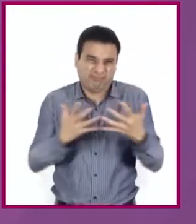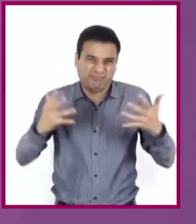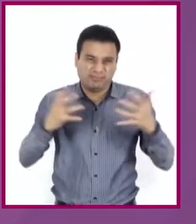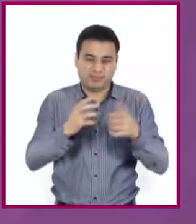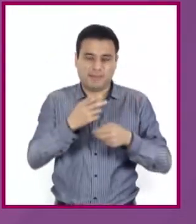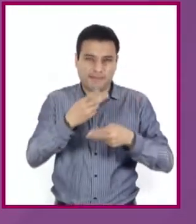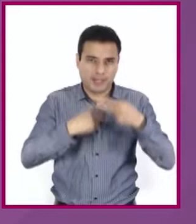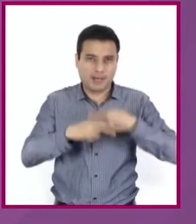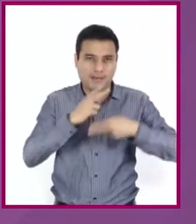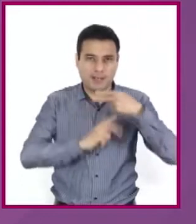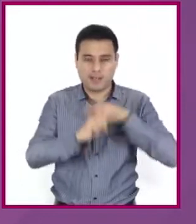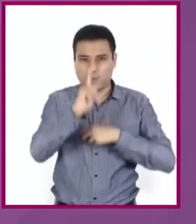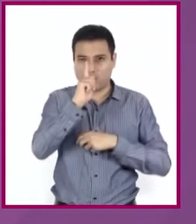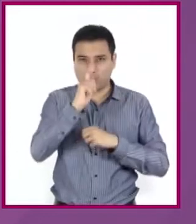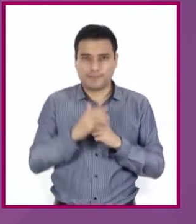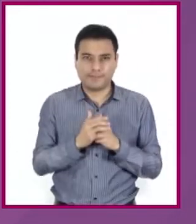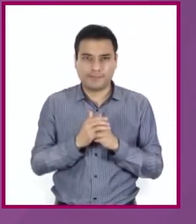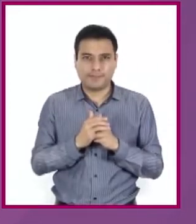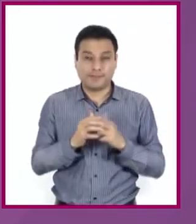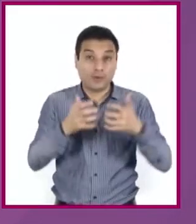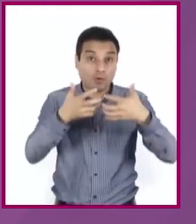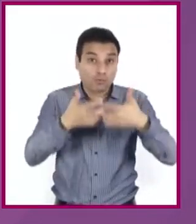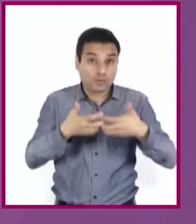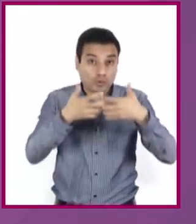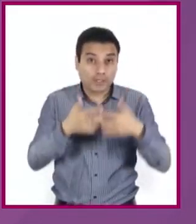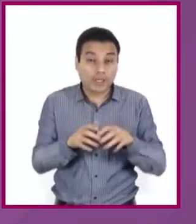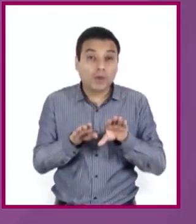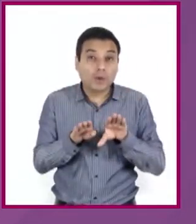El funcionamiento de cada una es diferente.